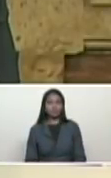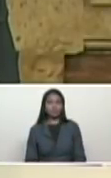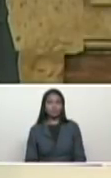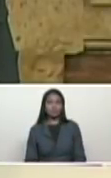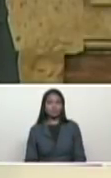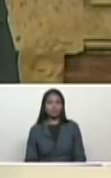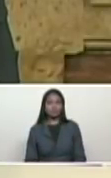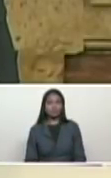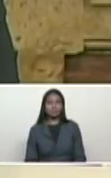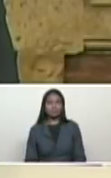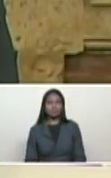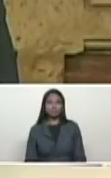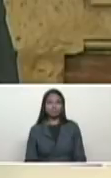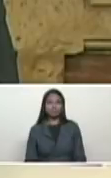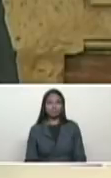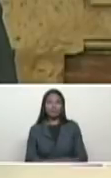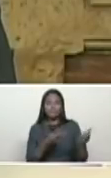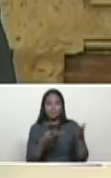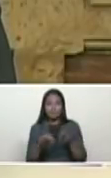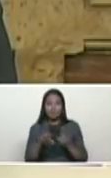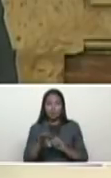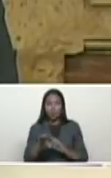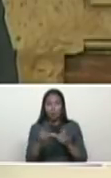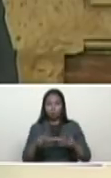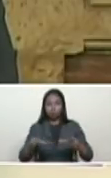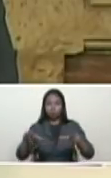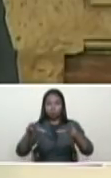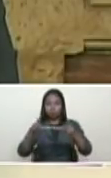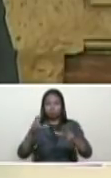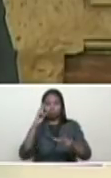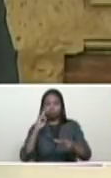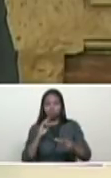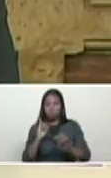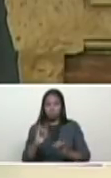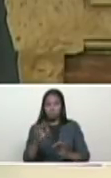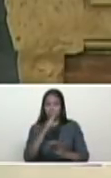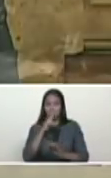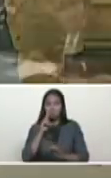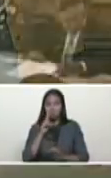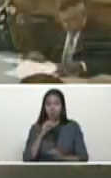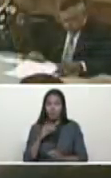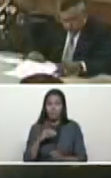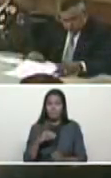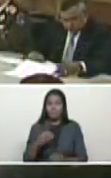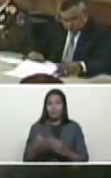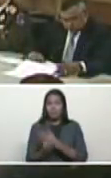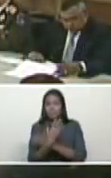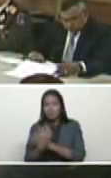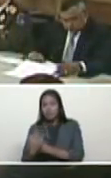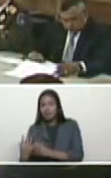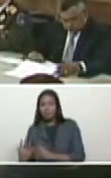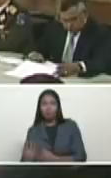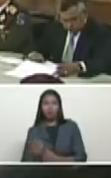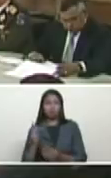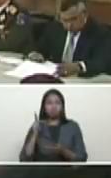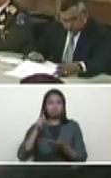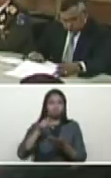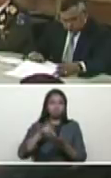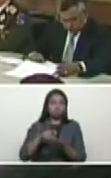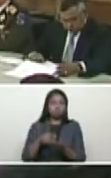y la bienvenida aquí en el salón simón bolívar del palacio presidencial de miraflores